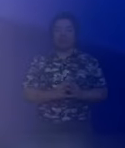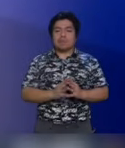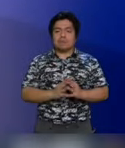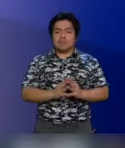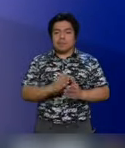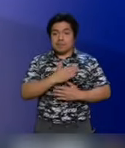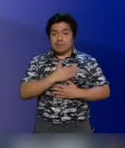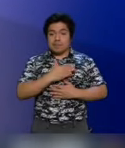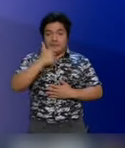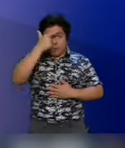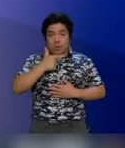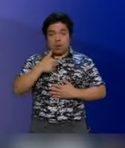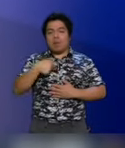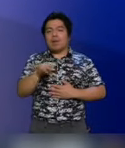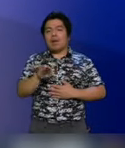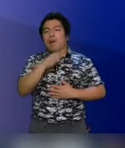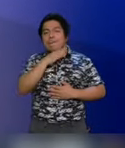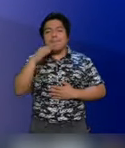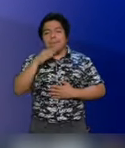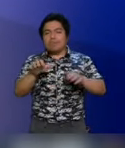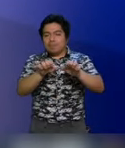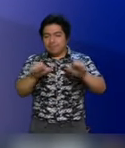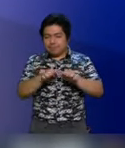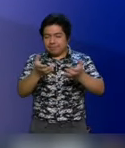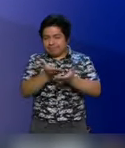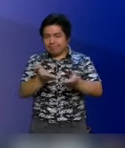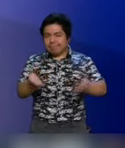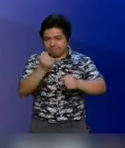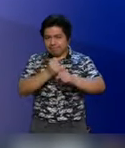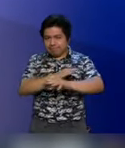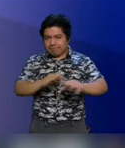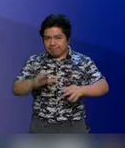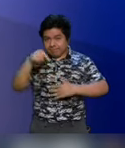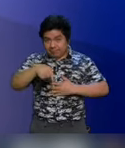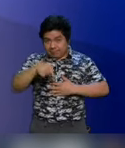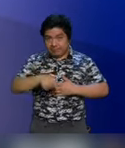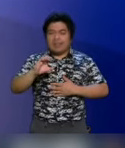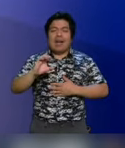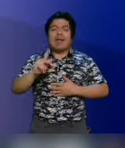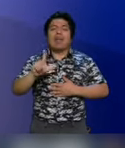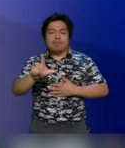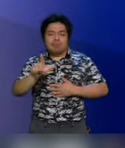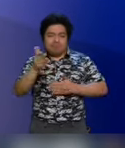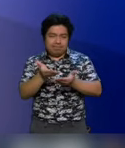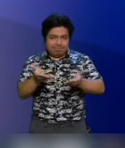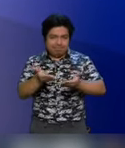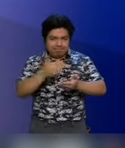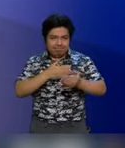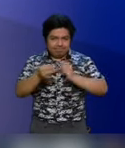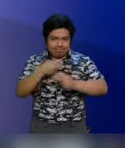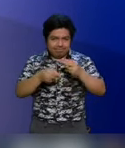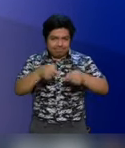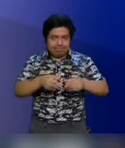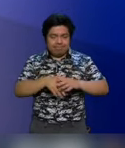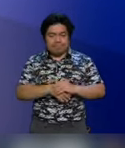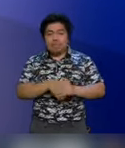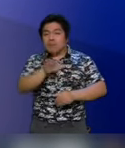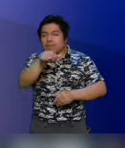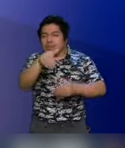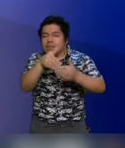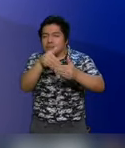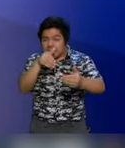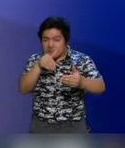muy buenas noches Mi nombre es bra l luna y a nombre de todo el equipo que hace posible esa transmisión le doy la más cordial bienvenida a informe capital y antes de